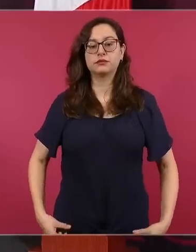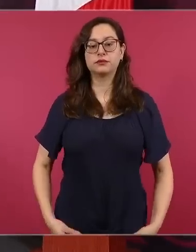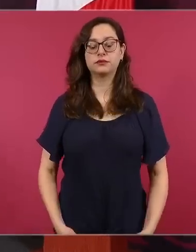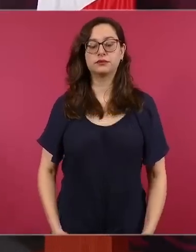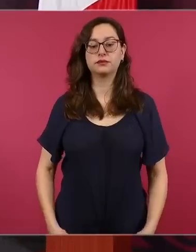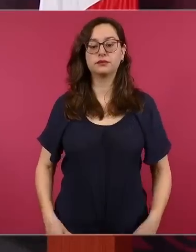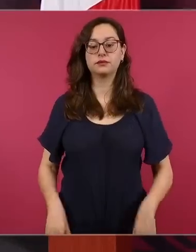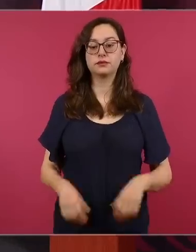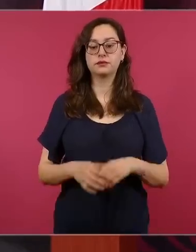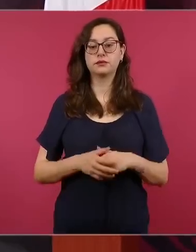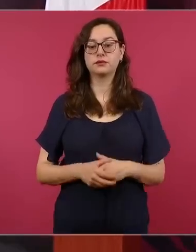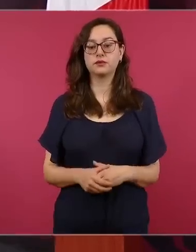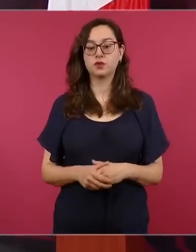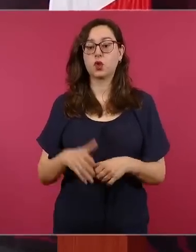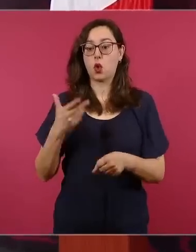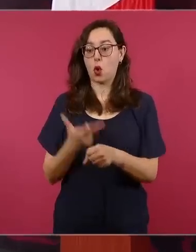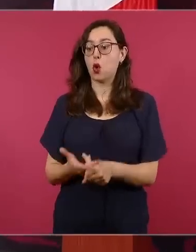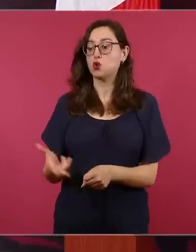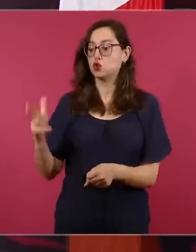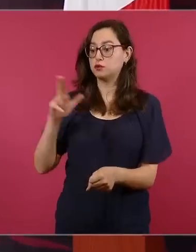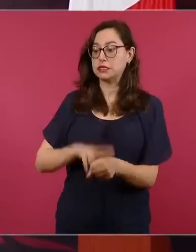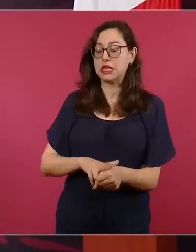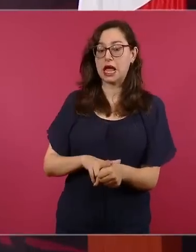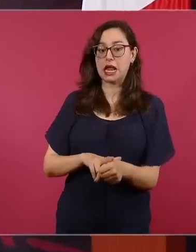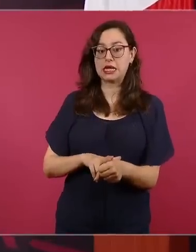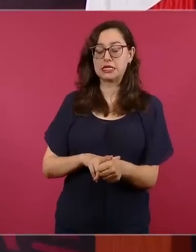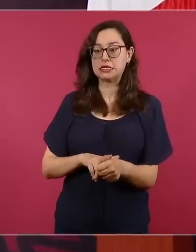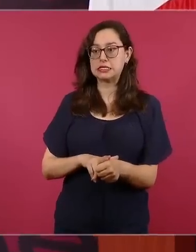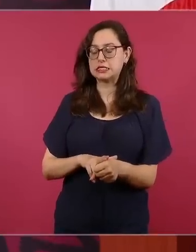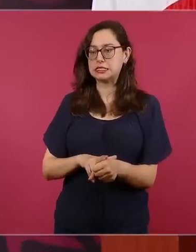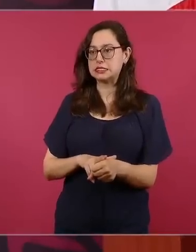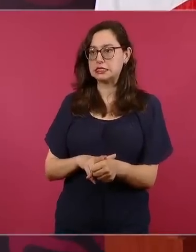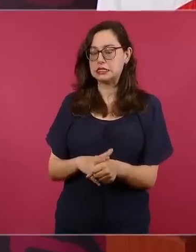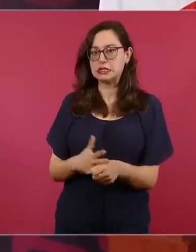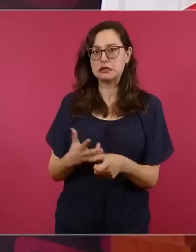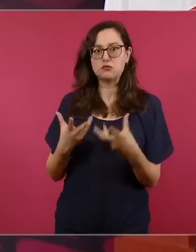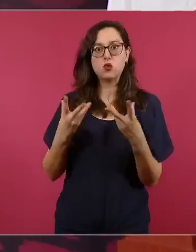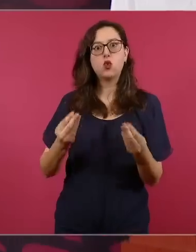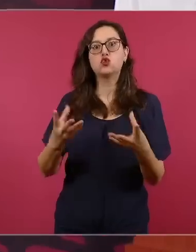abandonados es donde había más corrupción.